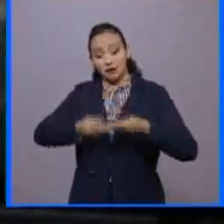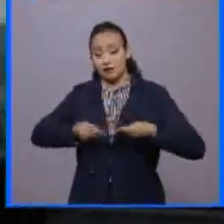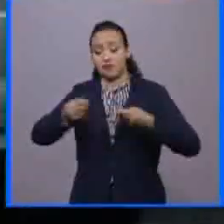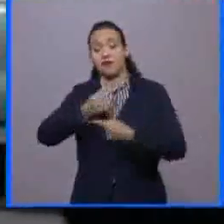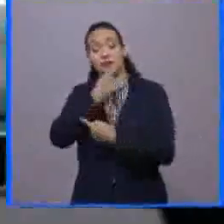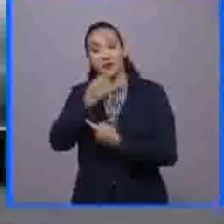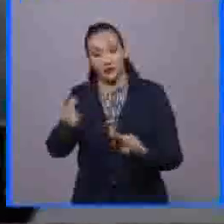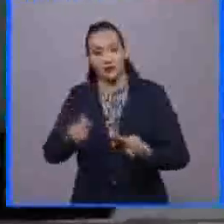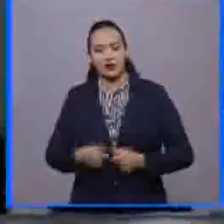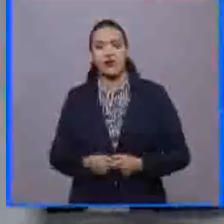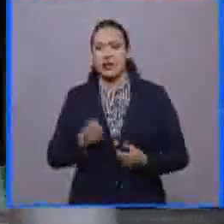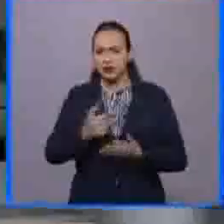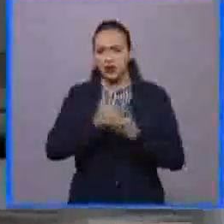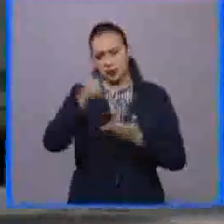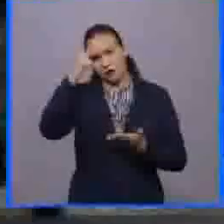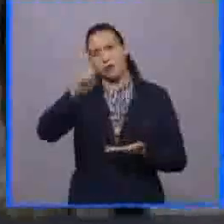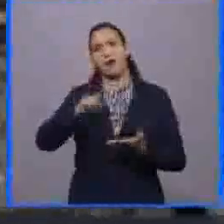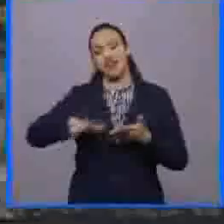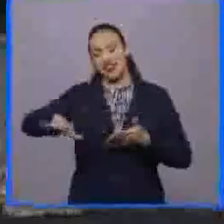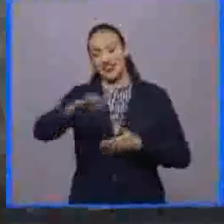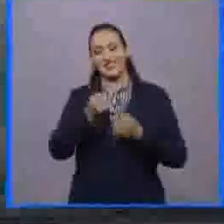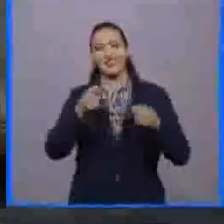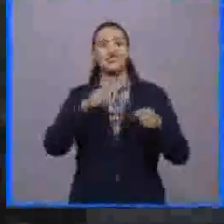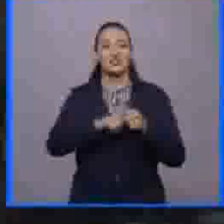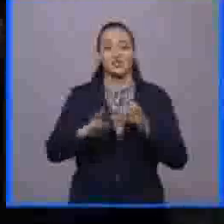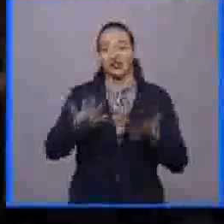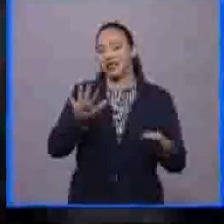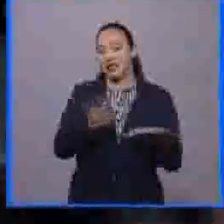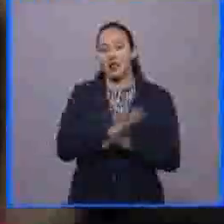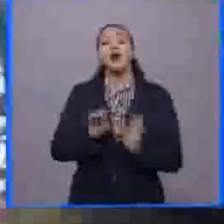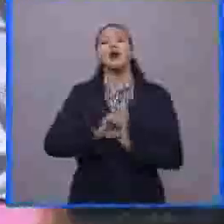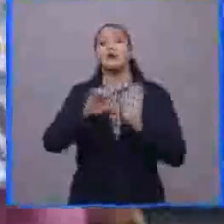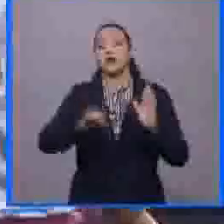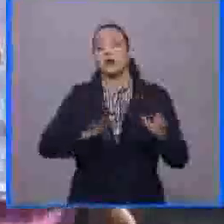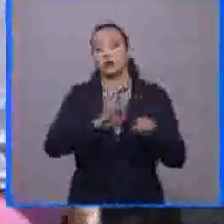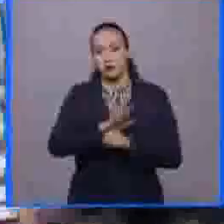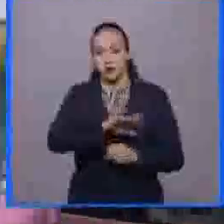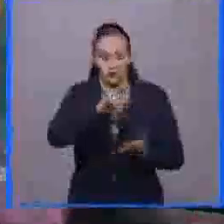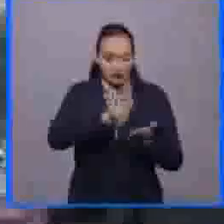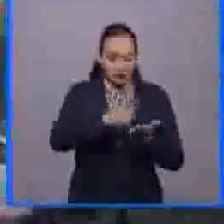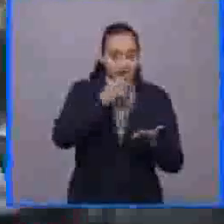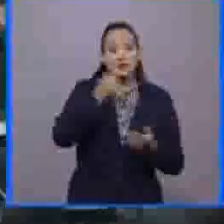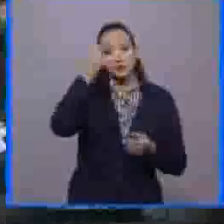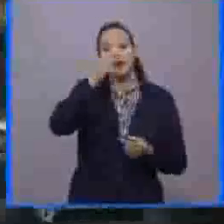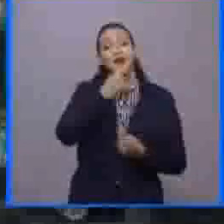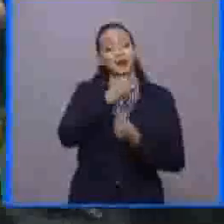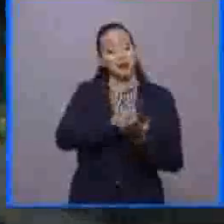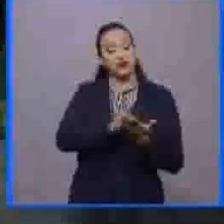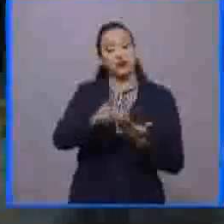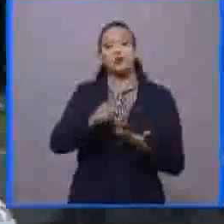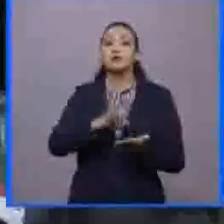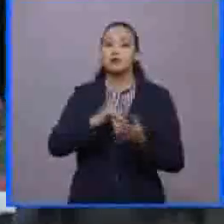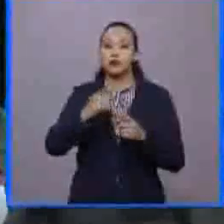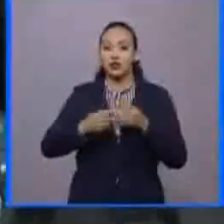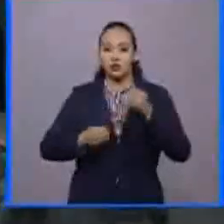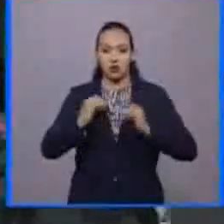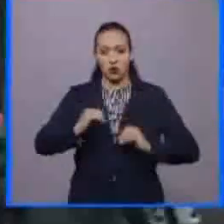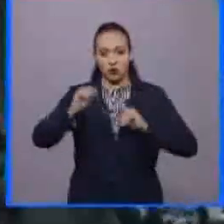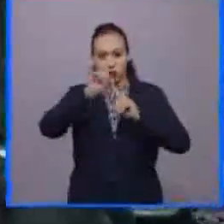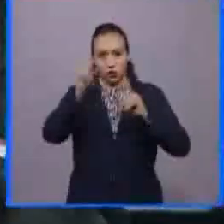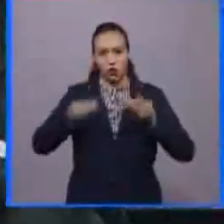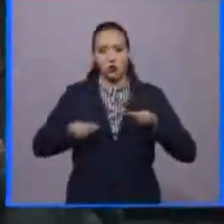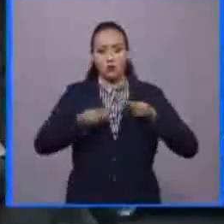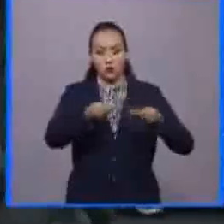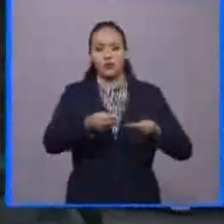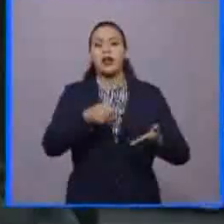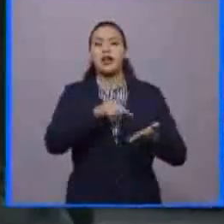social y ejemplo de ello es el conjunto de jurisprudencias relativas a derechos de la infancia que la Suprema Corte acaba de emitir,